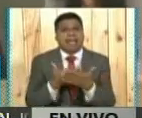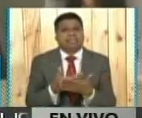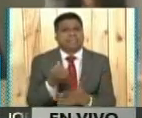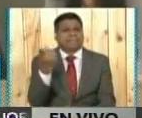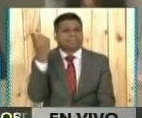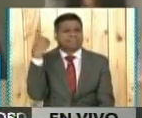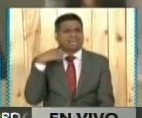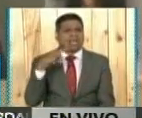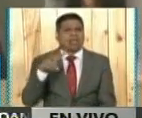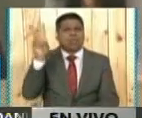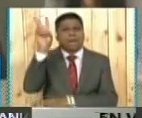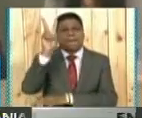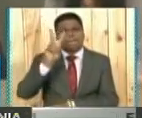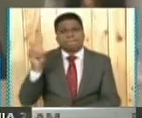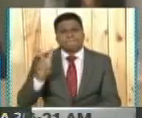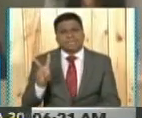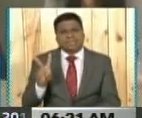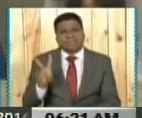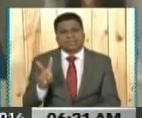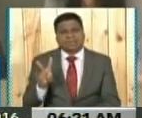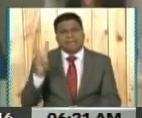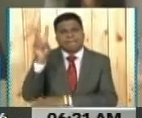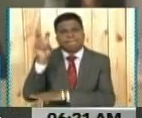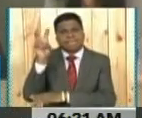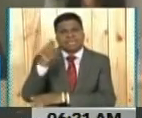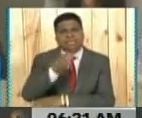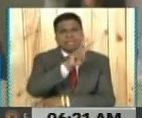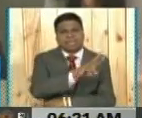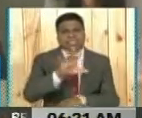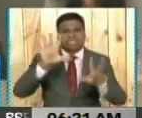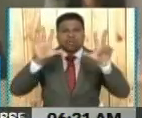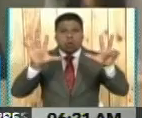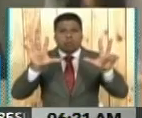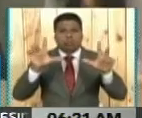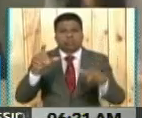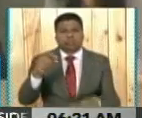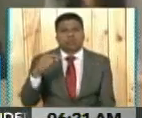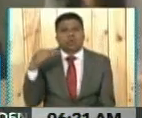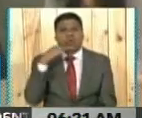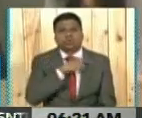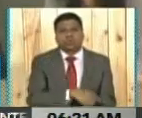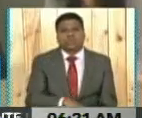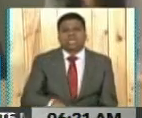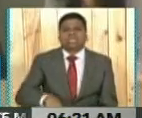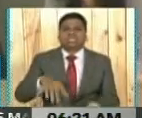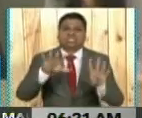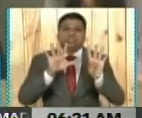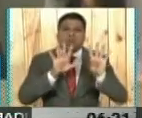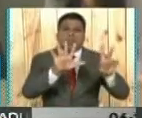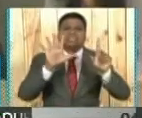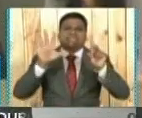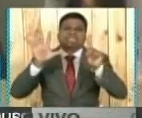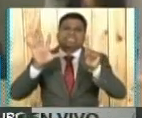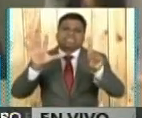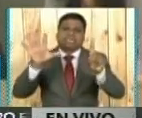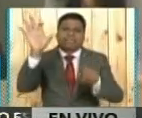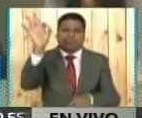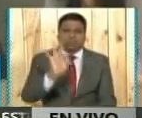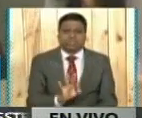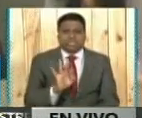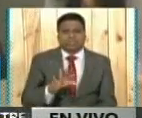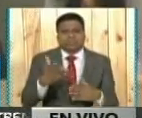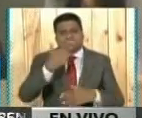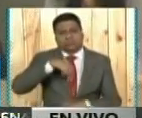viernes 28 de octubre, hace 4 días apenas, un 96% de régimen